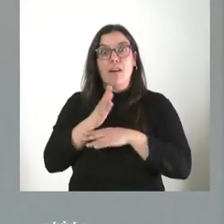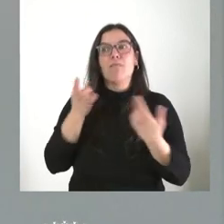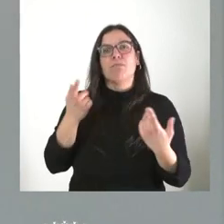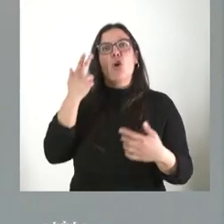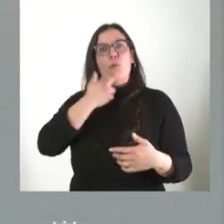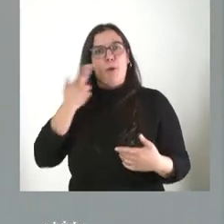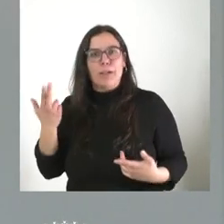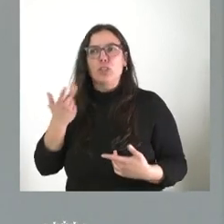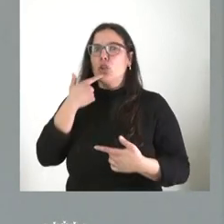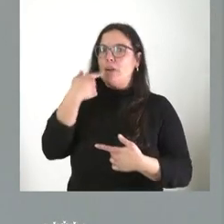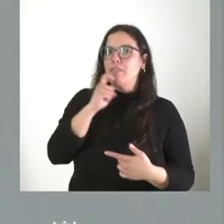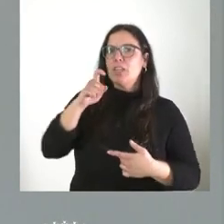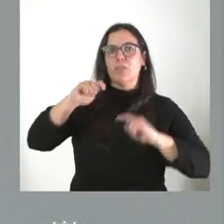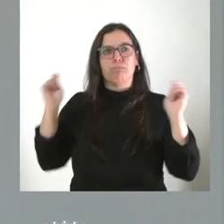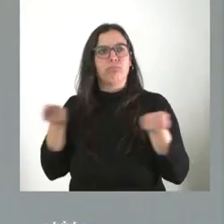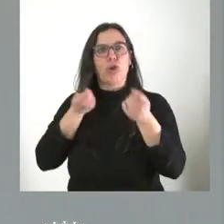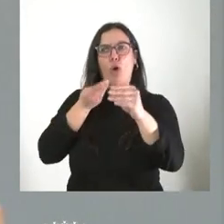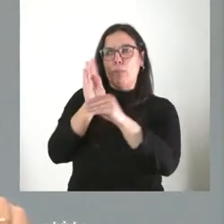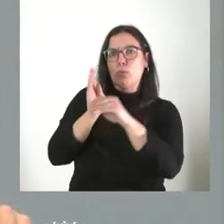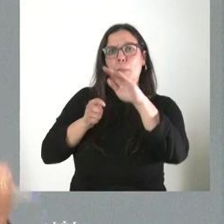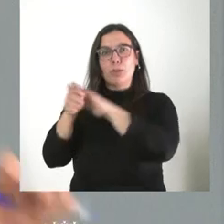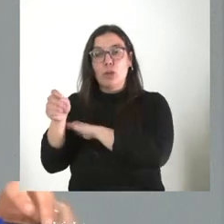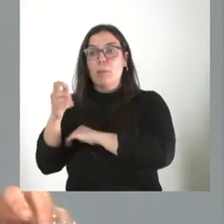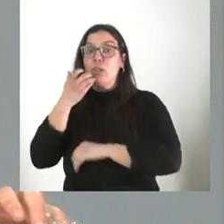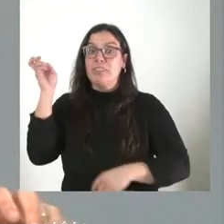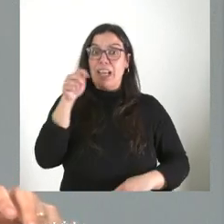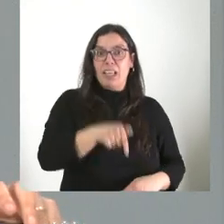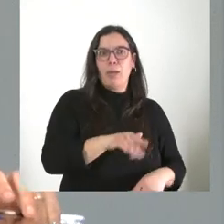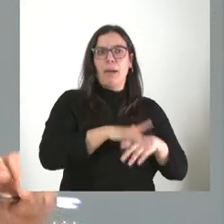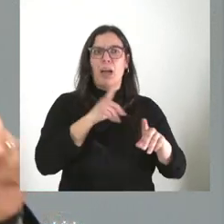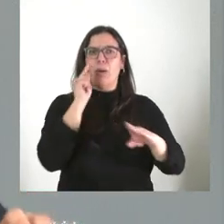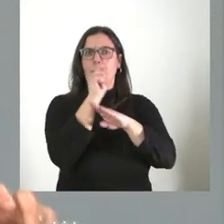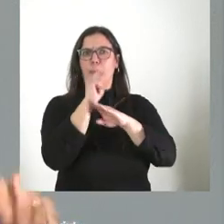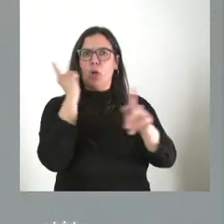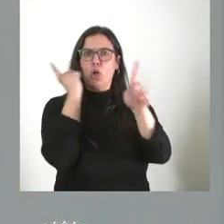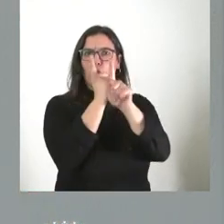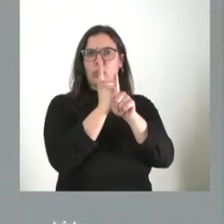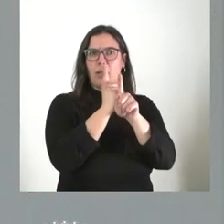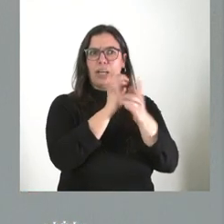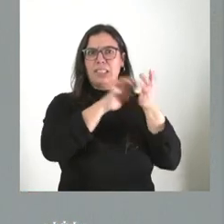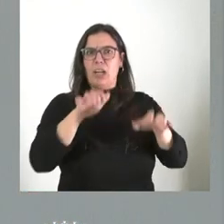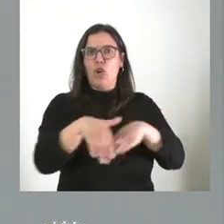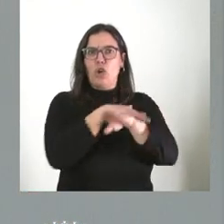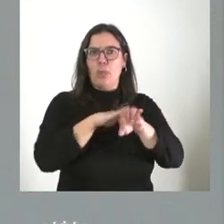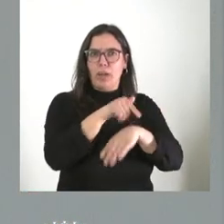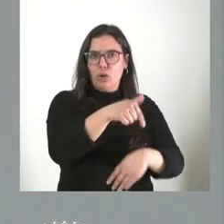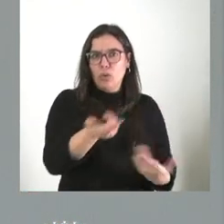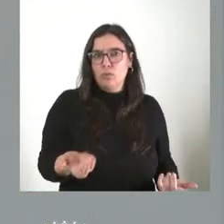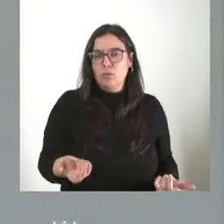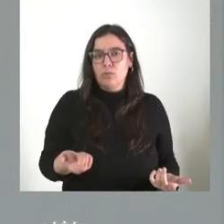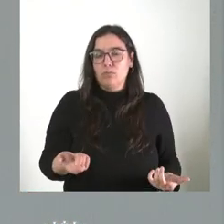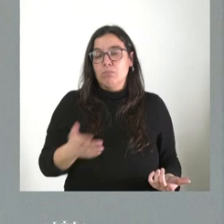comprometerse en inversiones con ese territorio y cuando viene a Castilla y león viene a criticar a Castilla y león y a su gobierno quizá